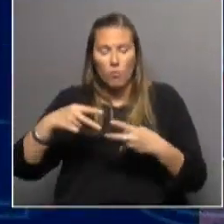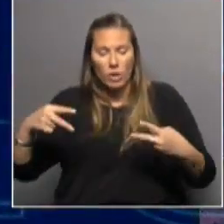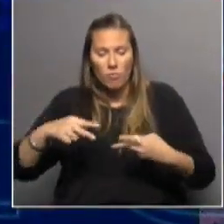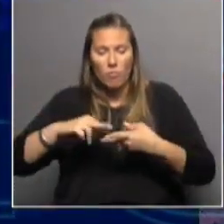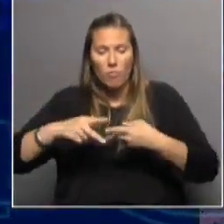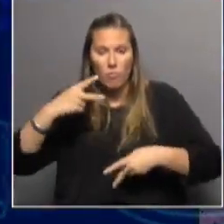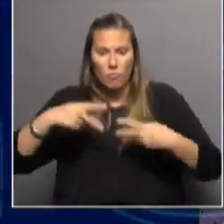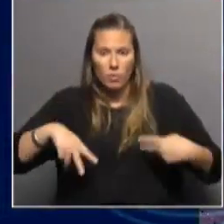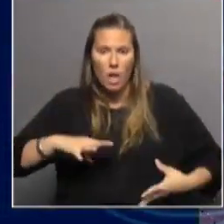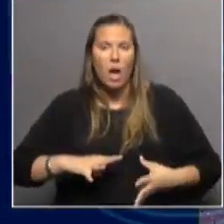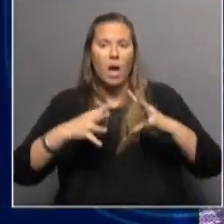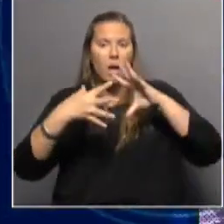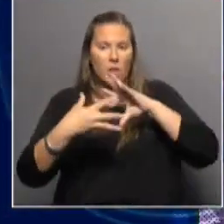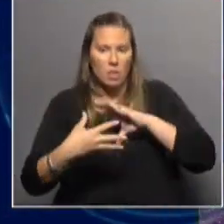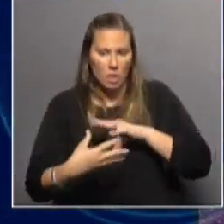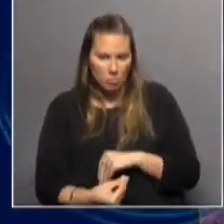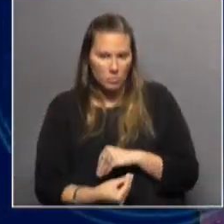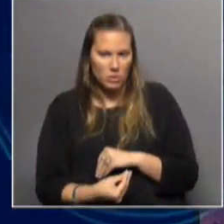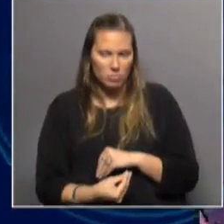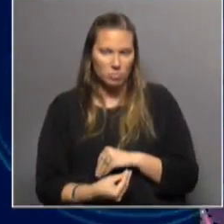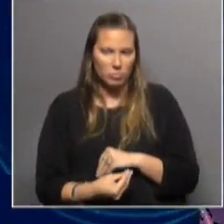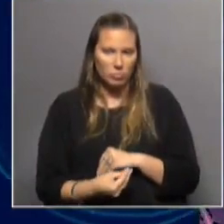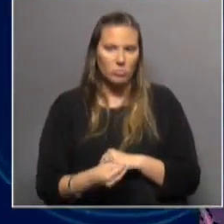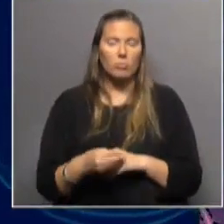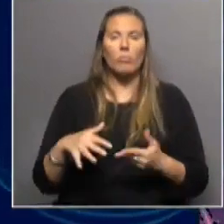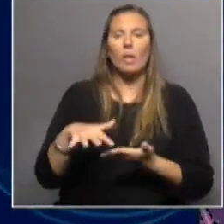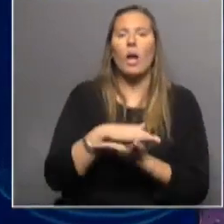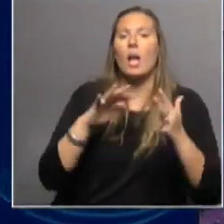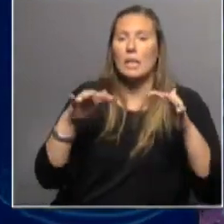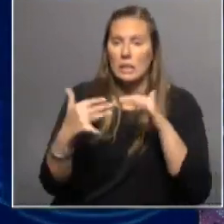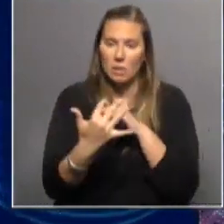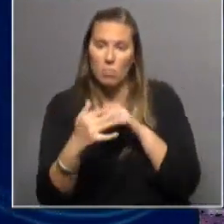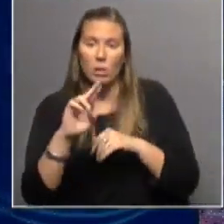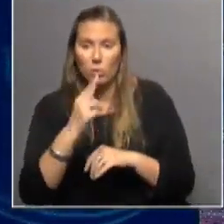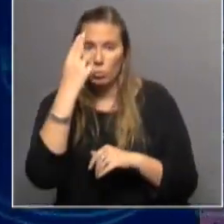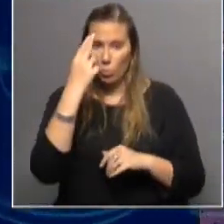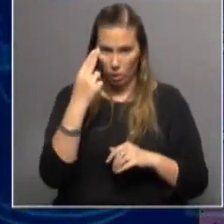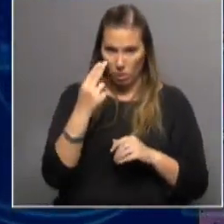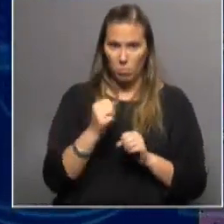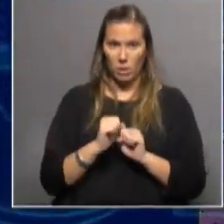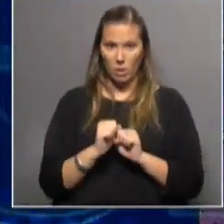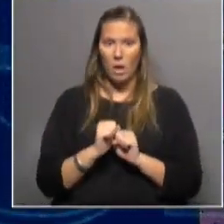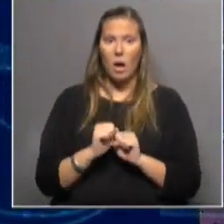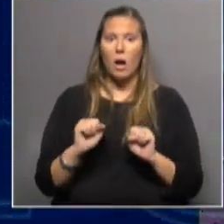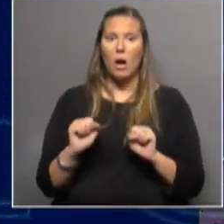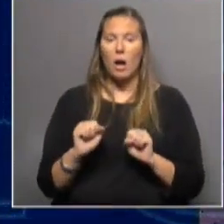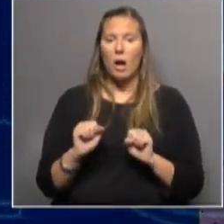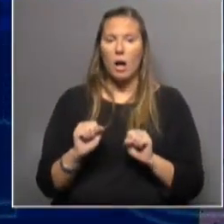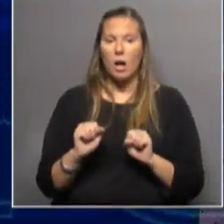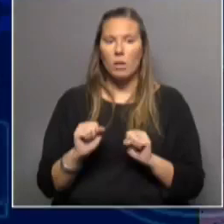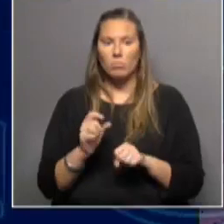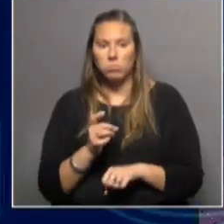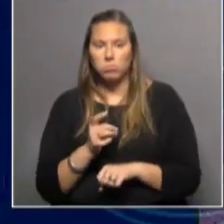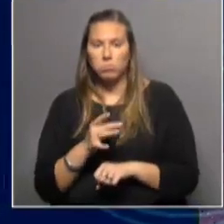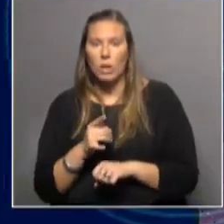eso es fue todo un estudio de variedades que se adaptan a las condiciones ambientales del Uruguay para evadir sistemas